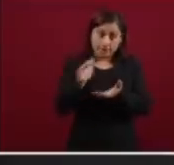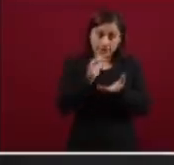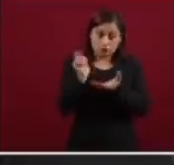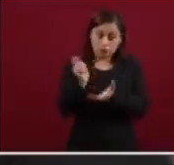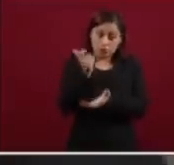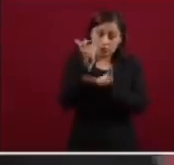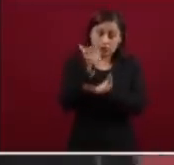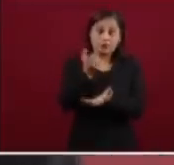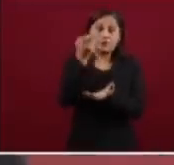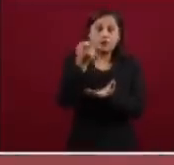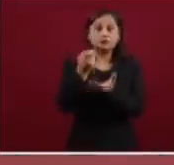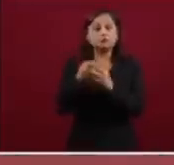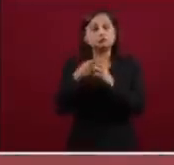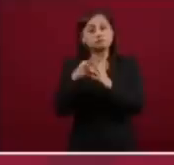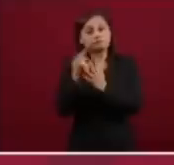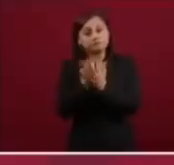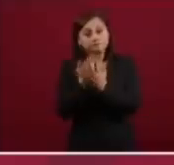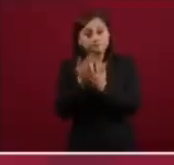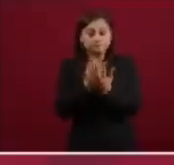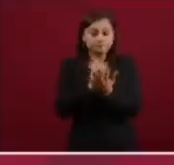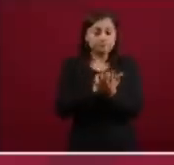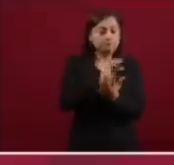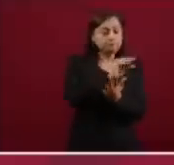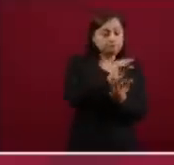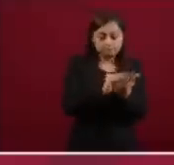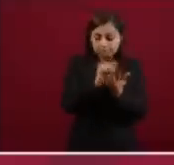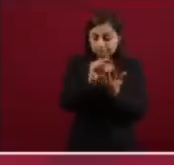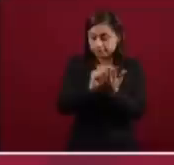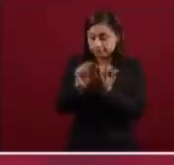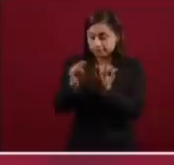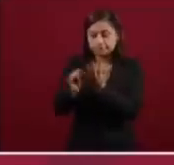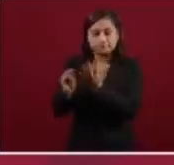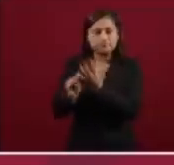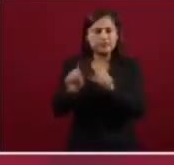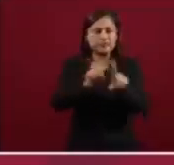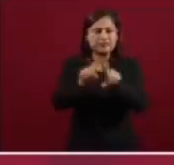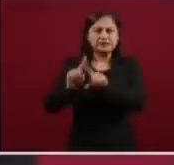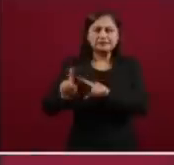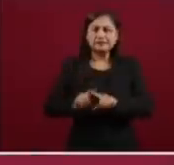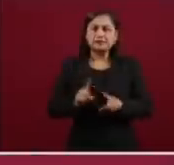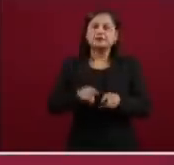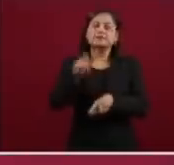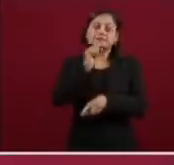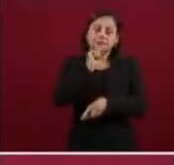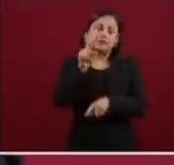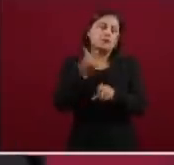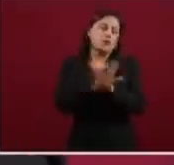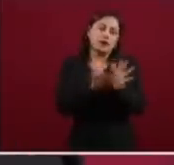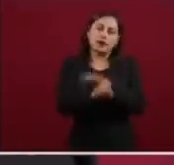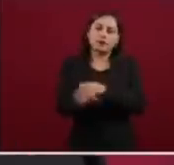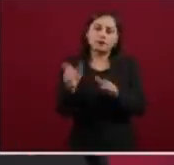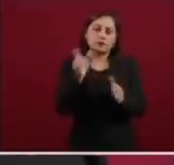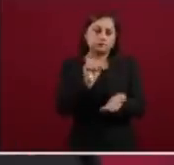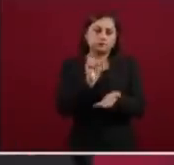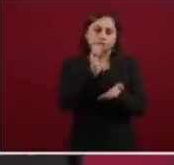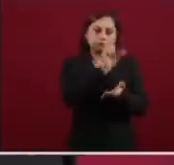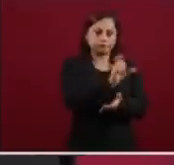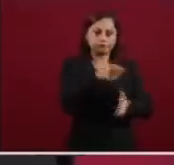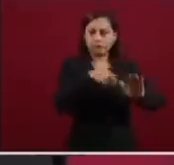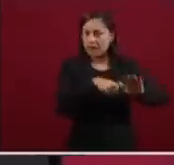habían los fondos para noches fondos especiales para